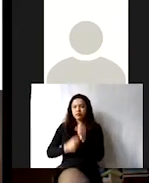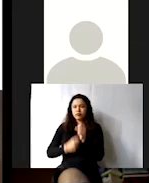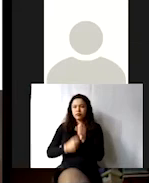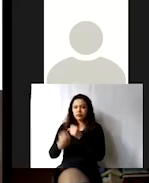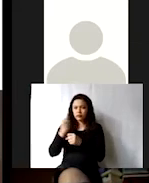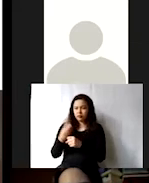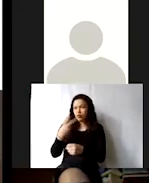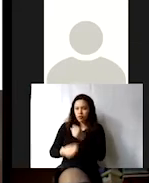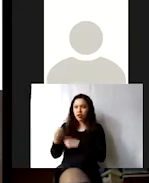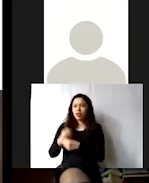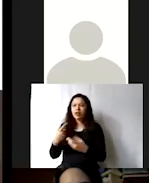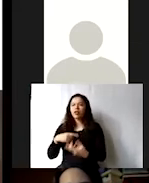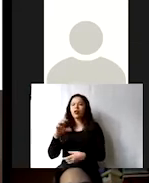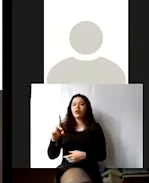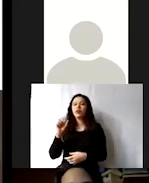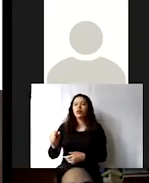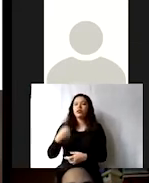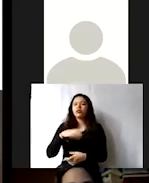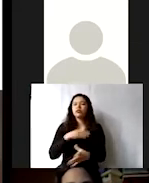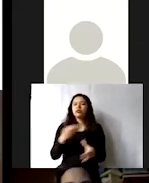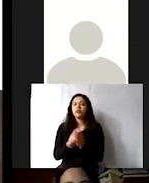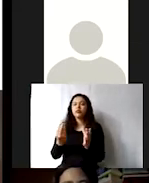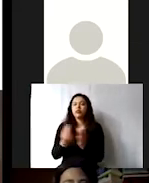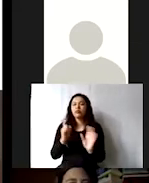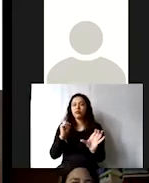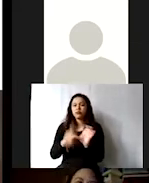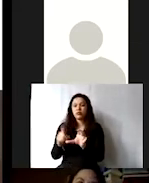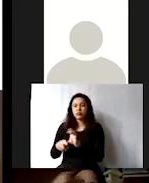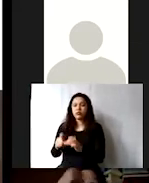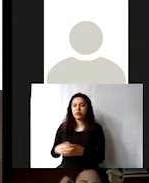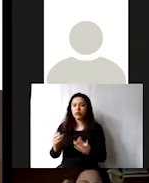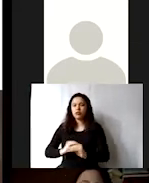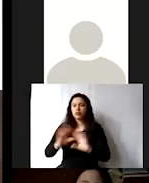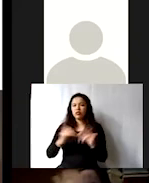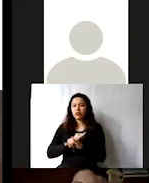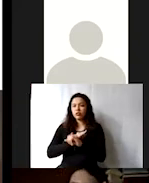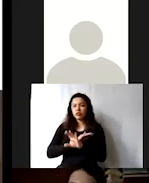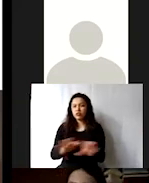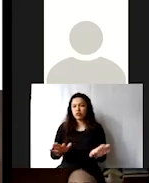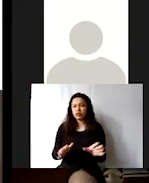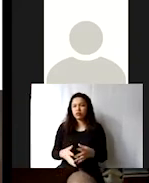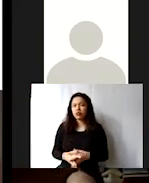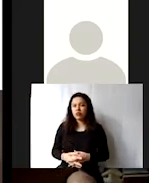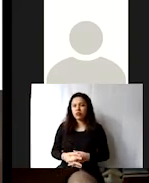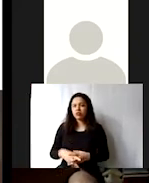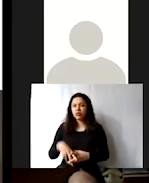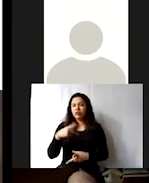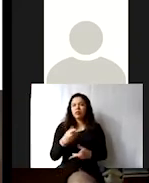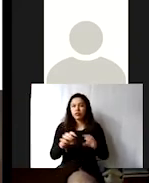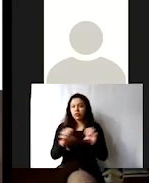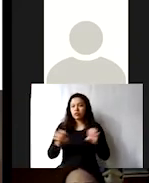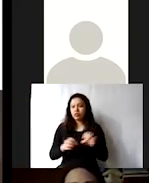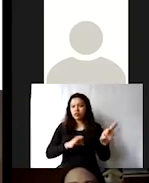sobre ese, desde luego replicamos esta información con nuestro equipo de trabajo, pues para